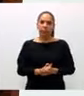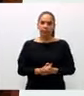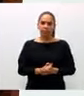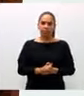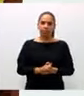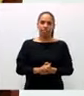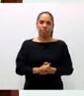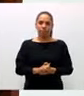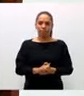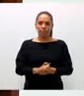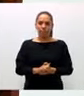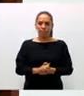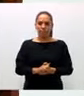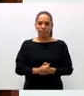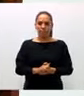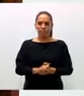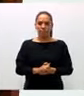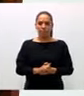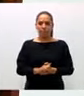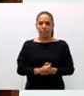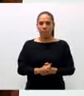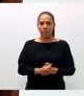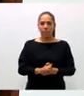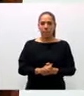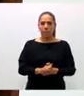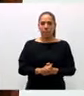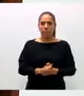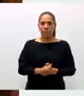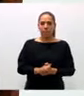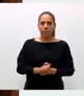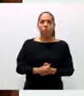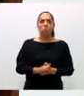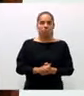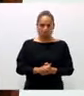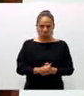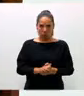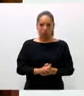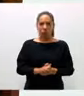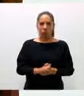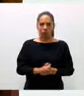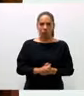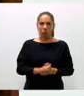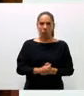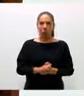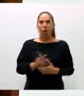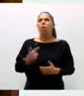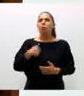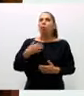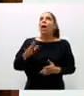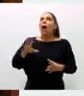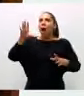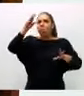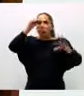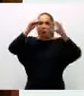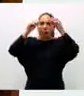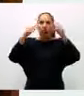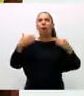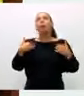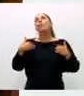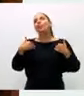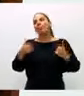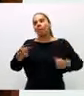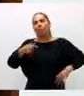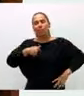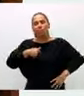pacífica. Y cuando estemos ya conscientes de qué estamos aportando para que esto se complejice,